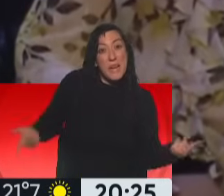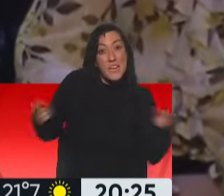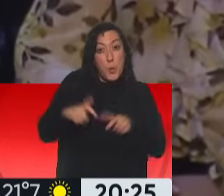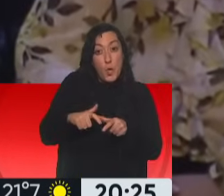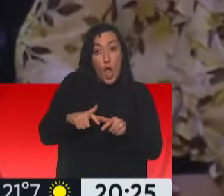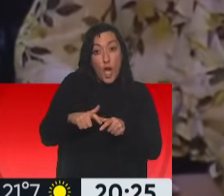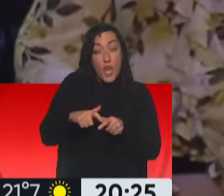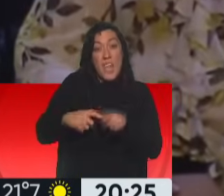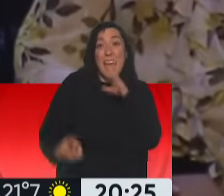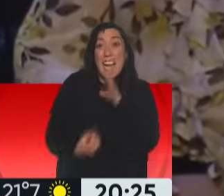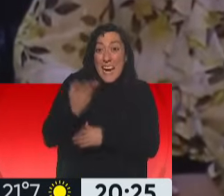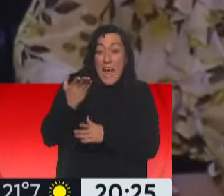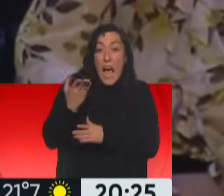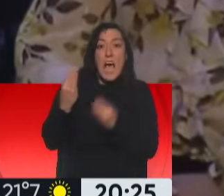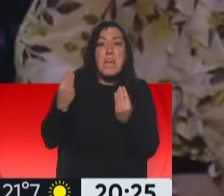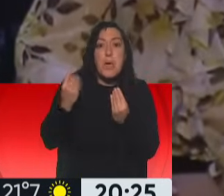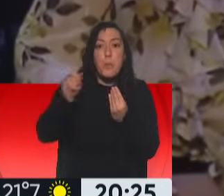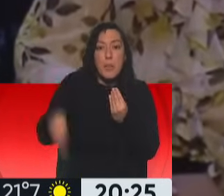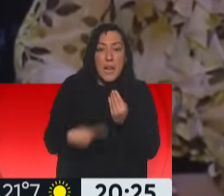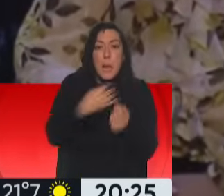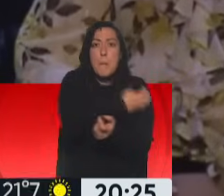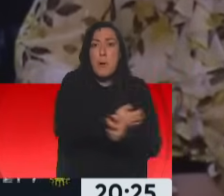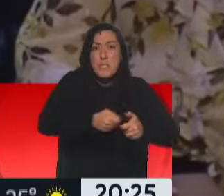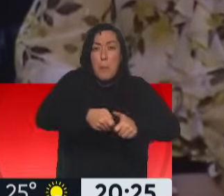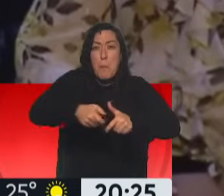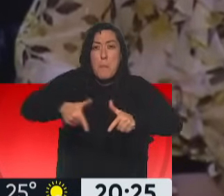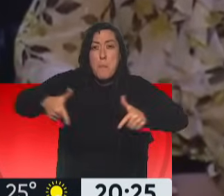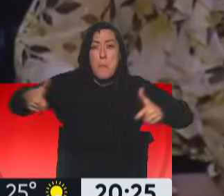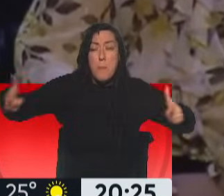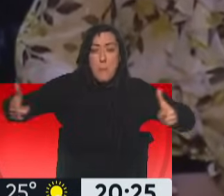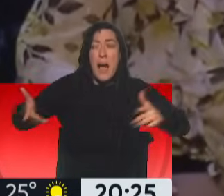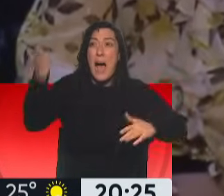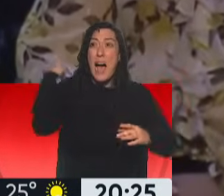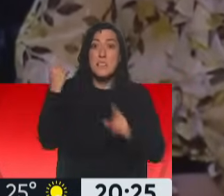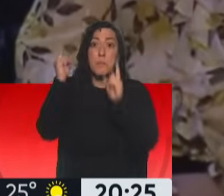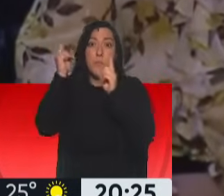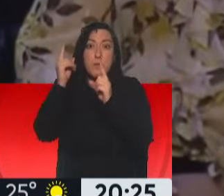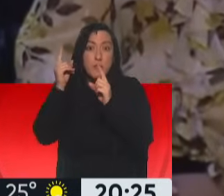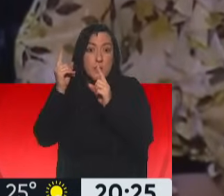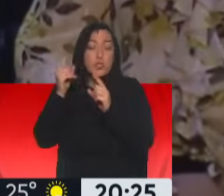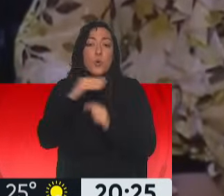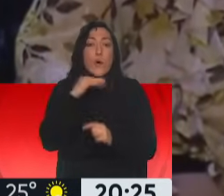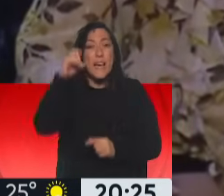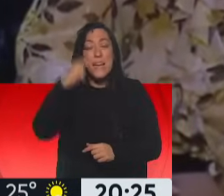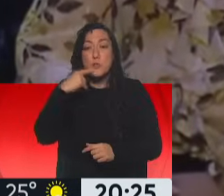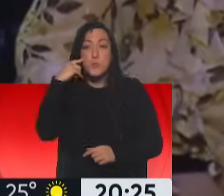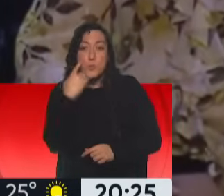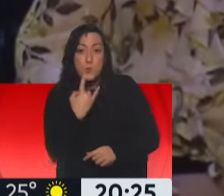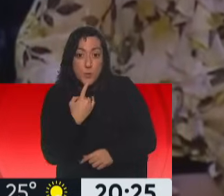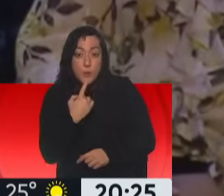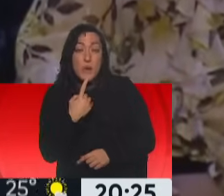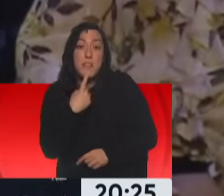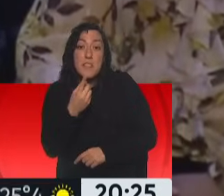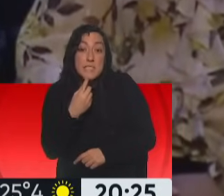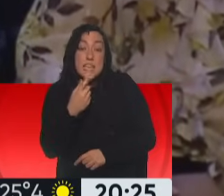su creación fue el aumento incontrolable de la pobreza. Como diría el profesor Jesús Huerta del Soto, cada vez que el